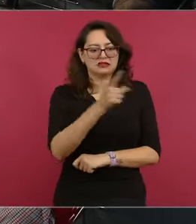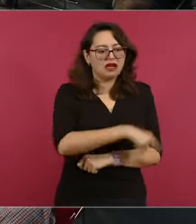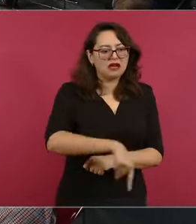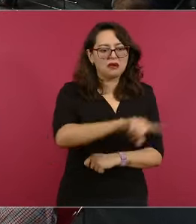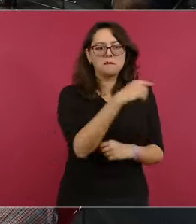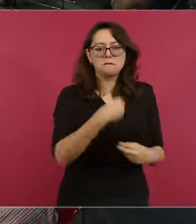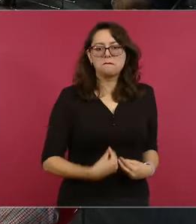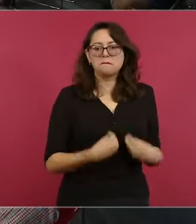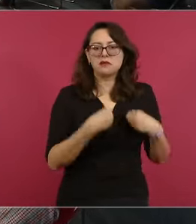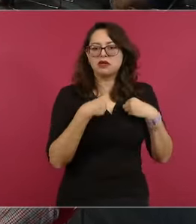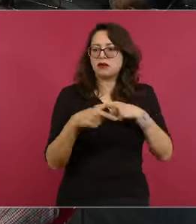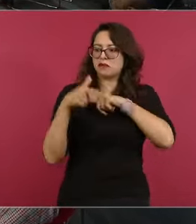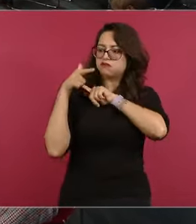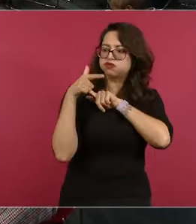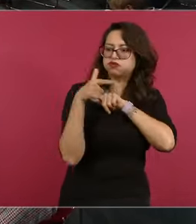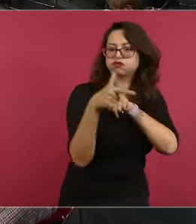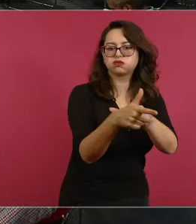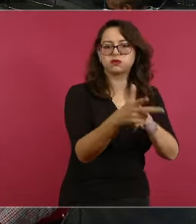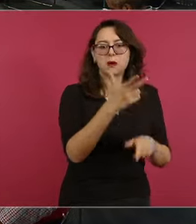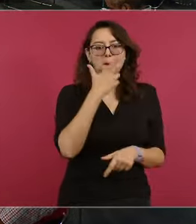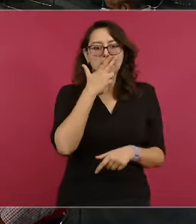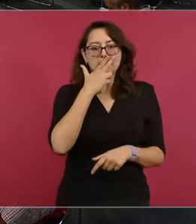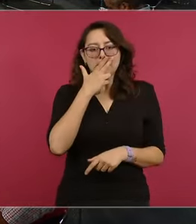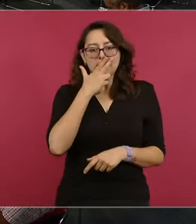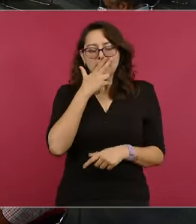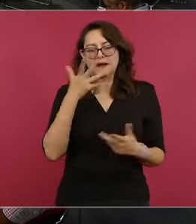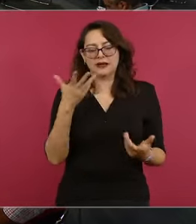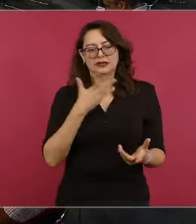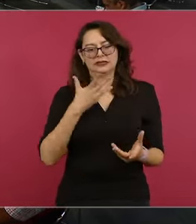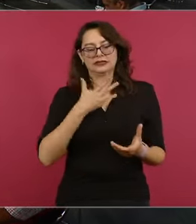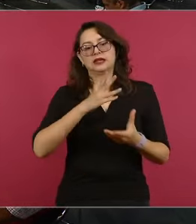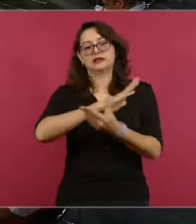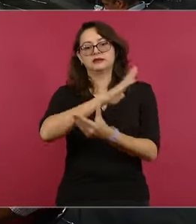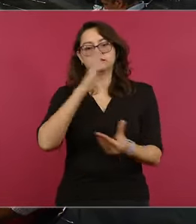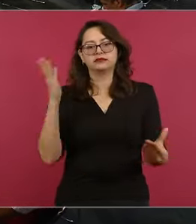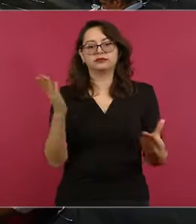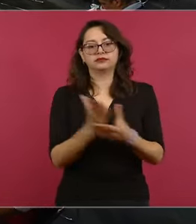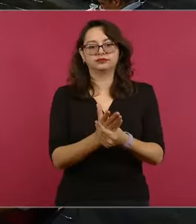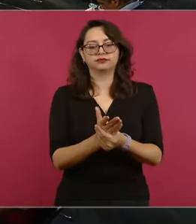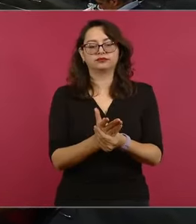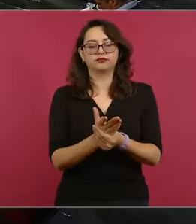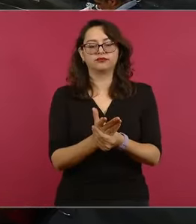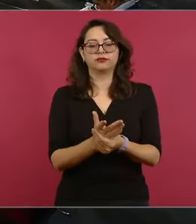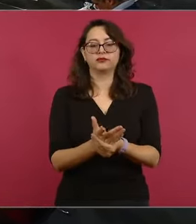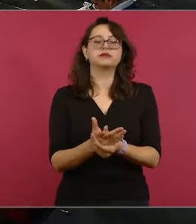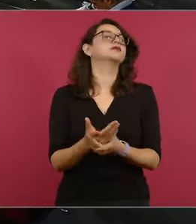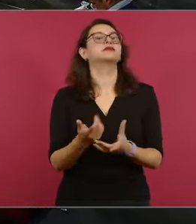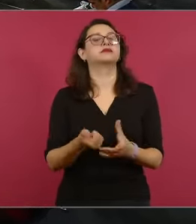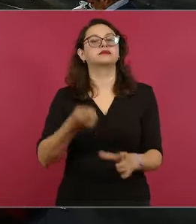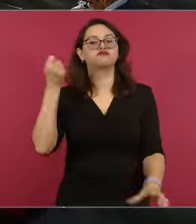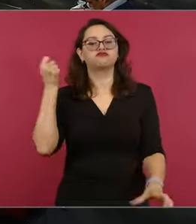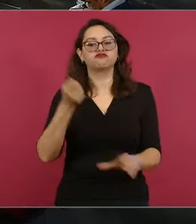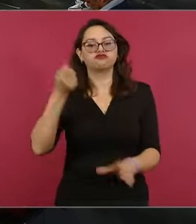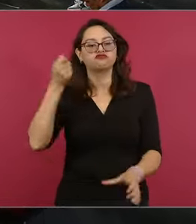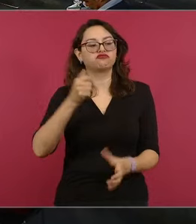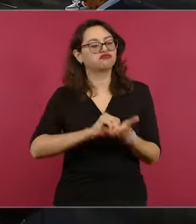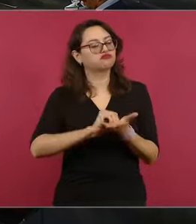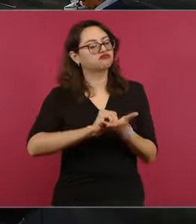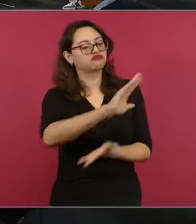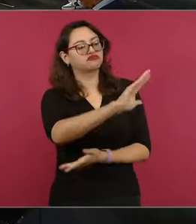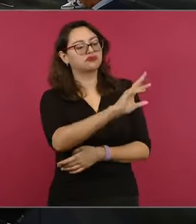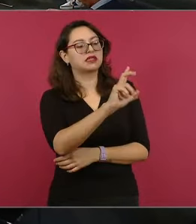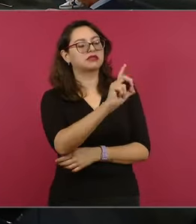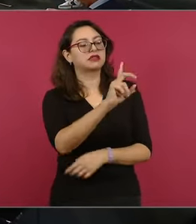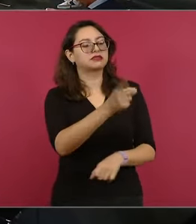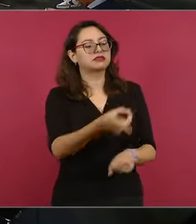1937. Está el expediente, la sentencia esta en la que les dan 30 días, pero